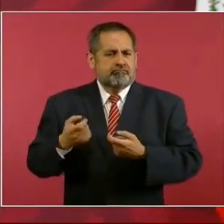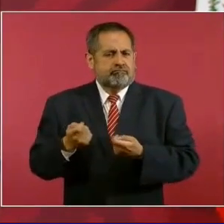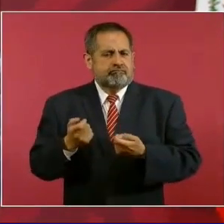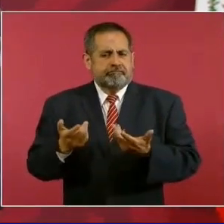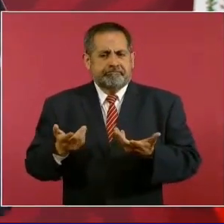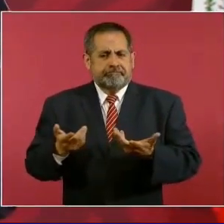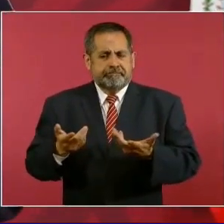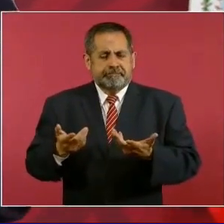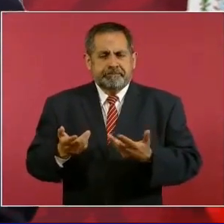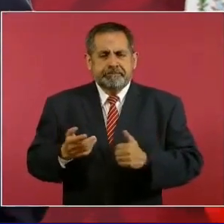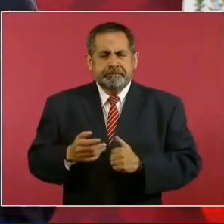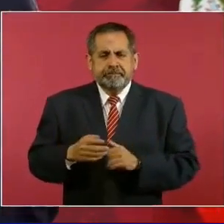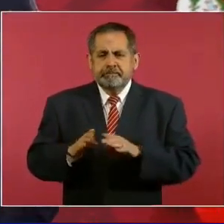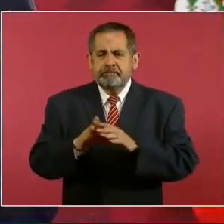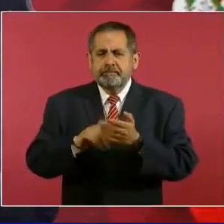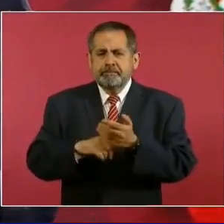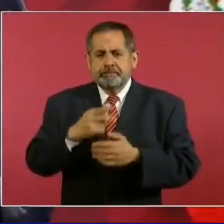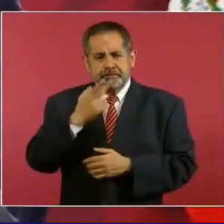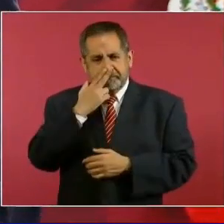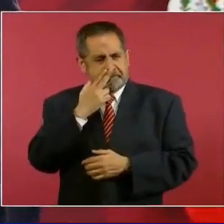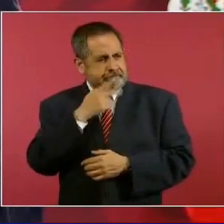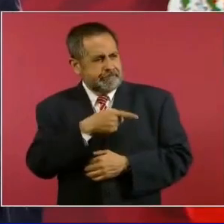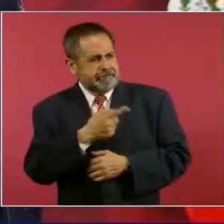al servicio de